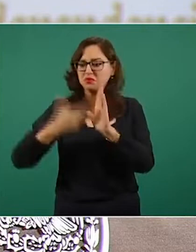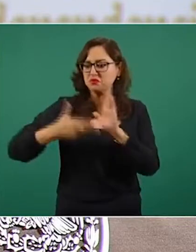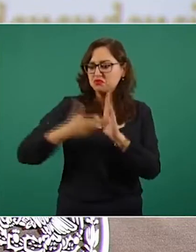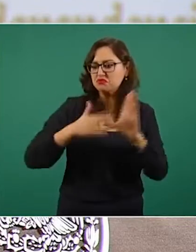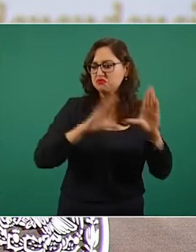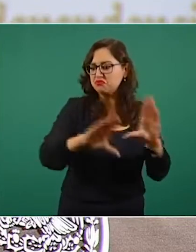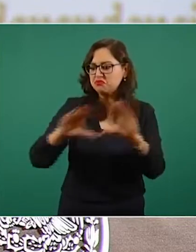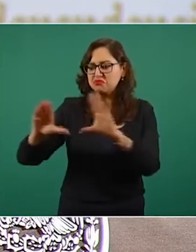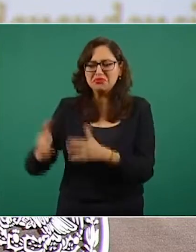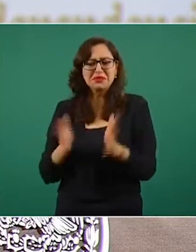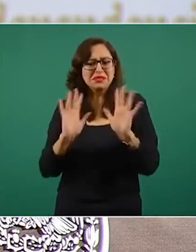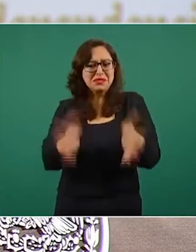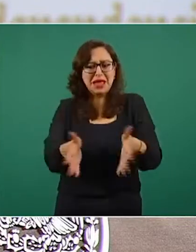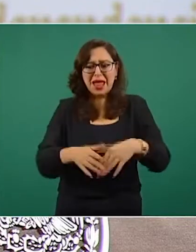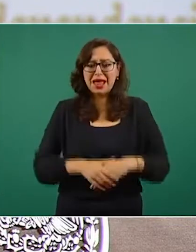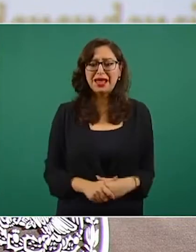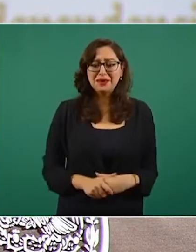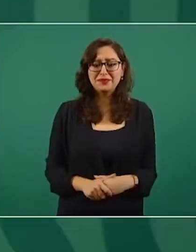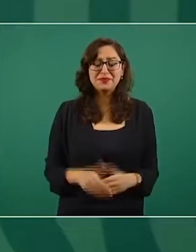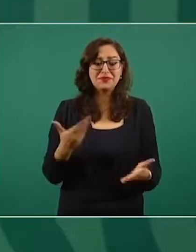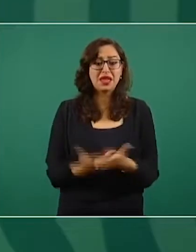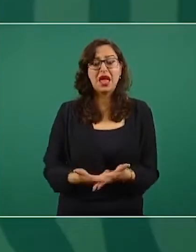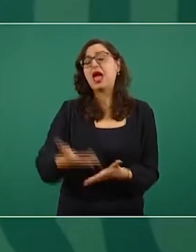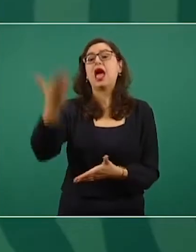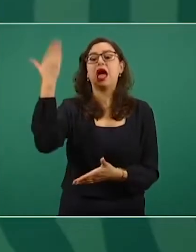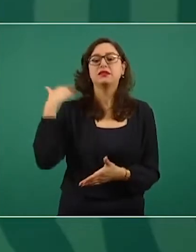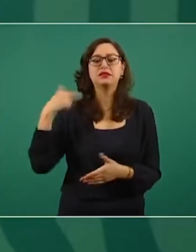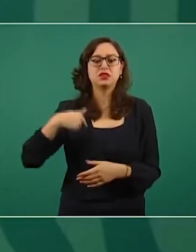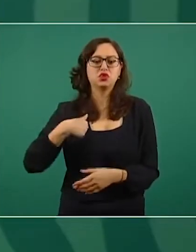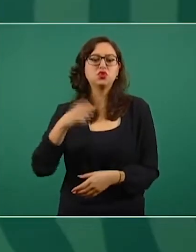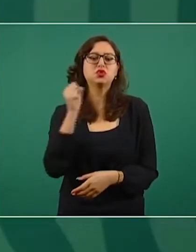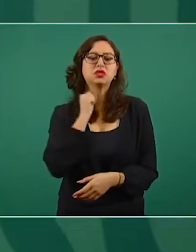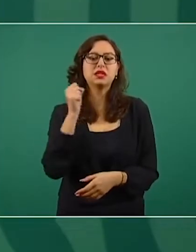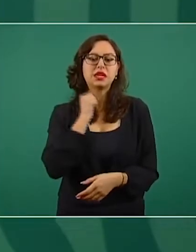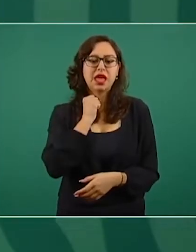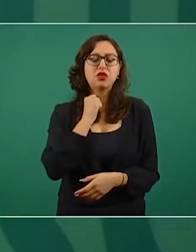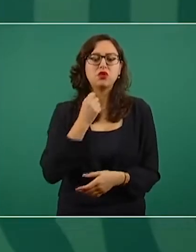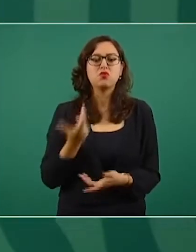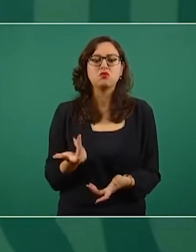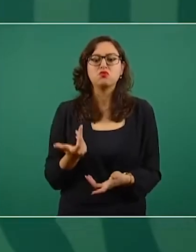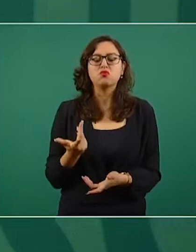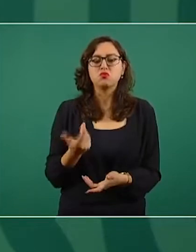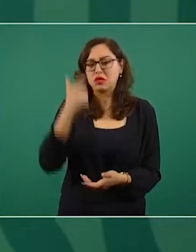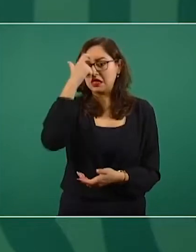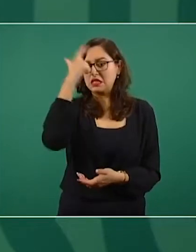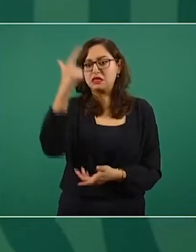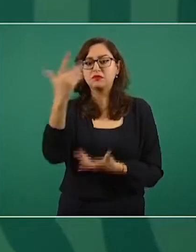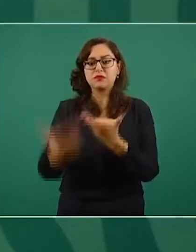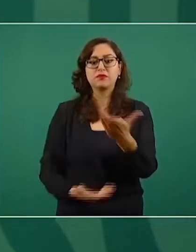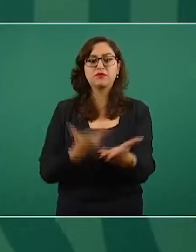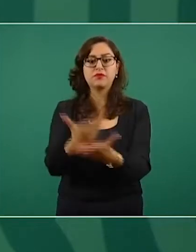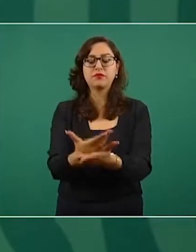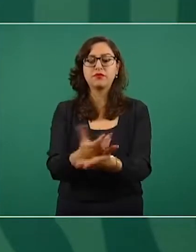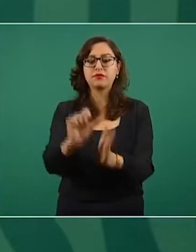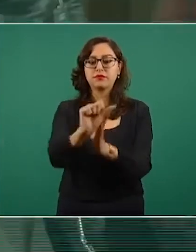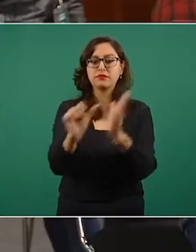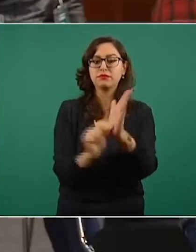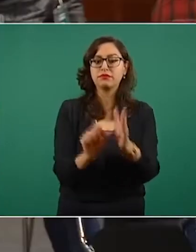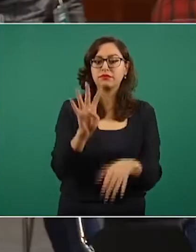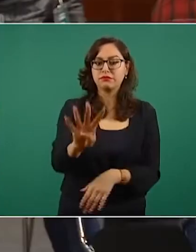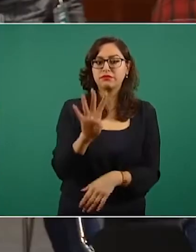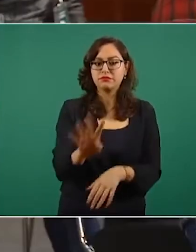nosotros, yo cuando estuve en el Senado los tres meses, presenté la iniciativa esta, la reforma al artículo 19.